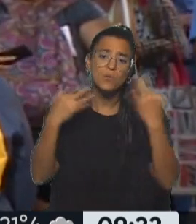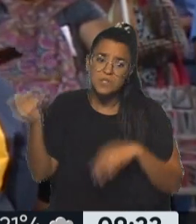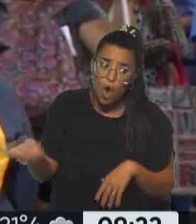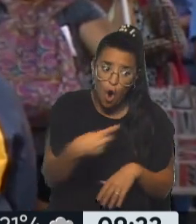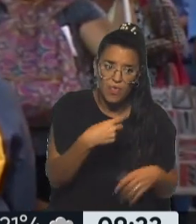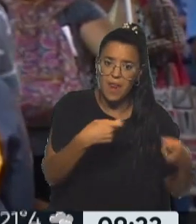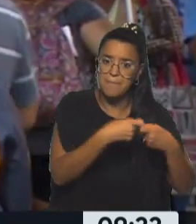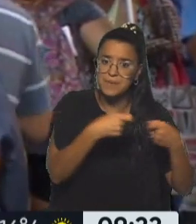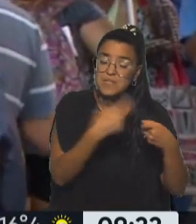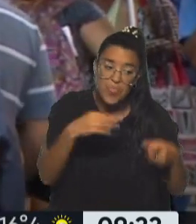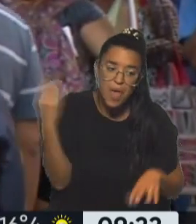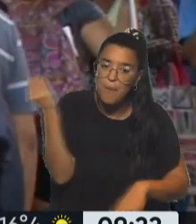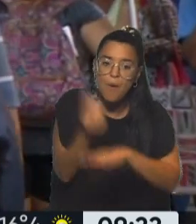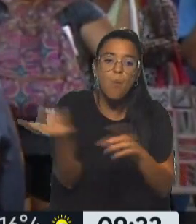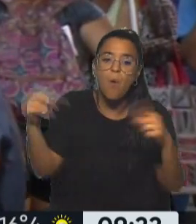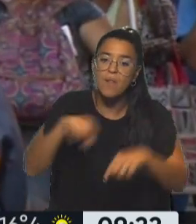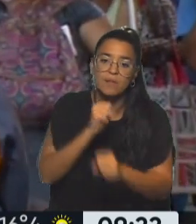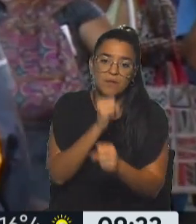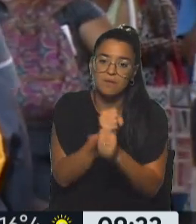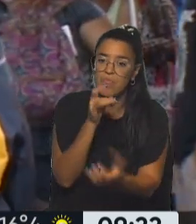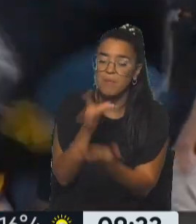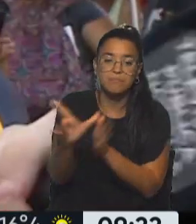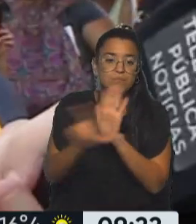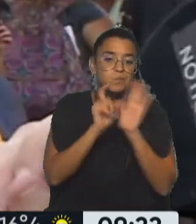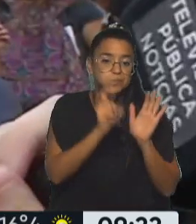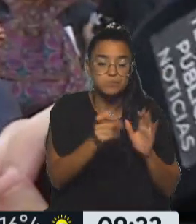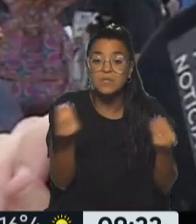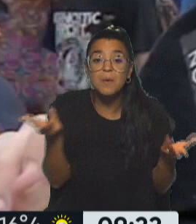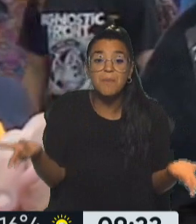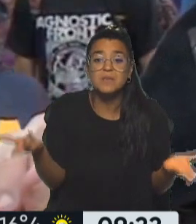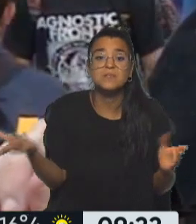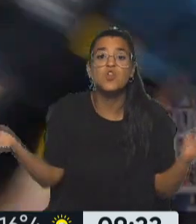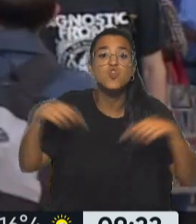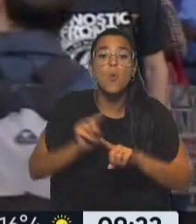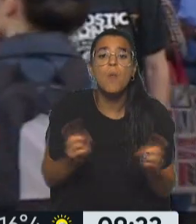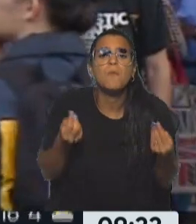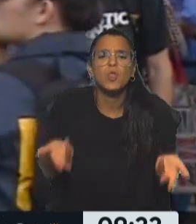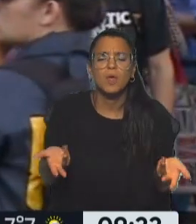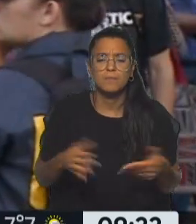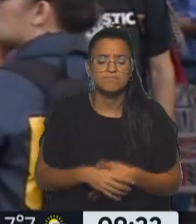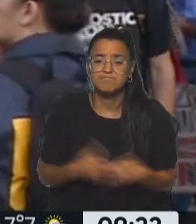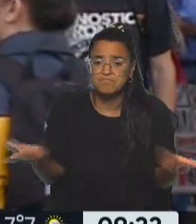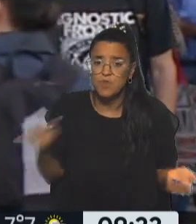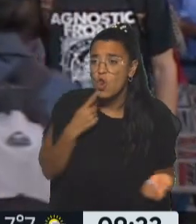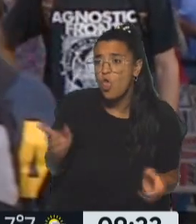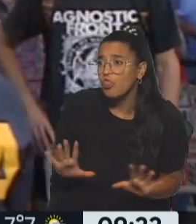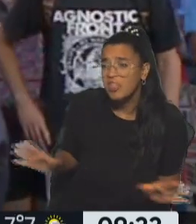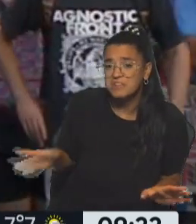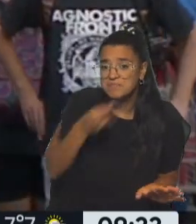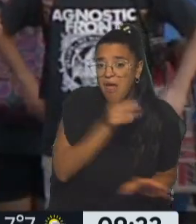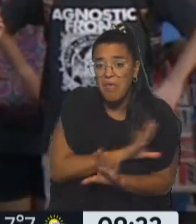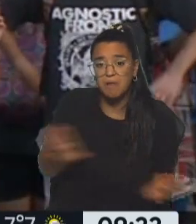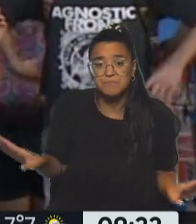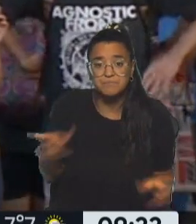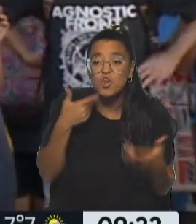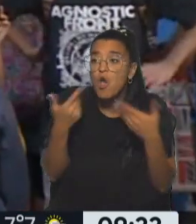la empresa que los tiene que reincorporar, que sus despidos son ilegales. ¿Y qué ocurre? ¿Por qué no los reincorporan? No aduce absolutamente nada,